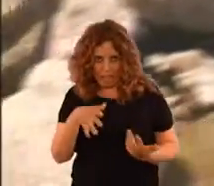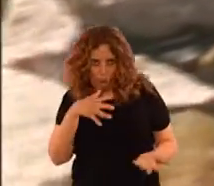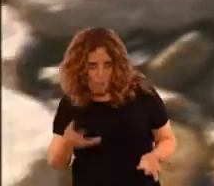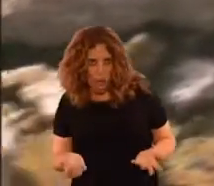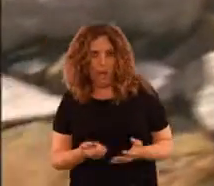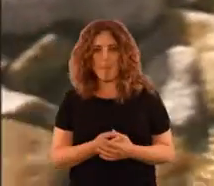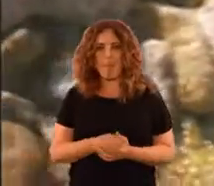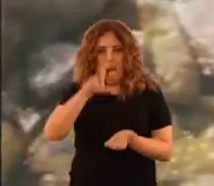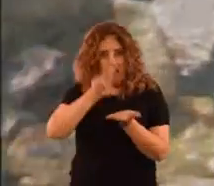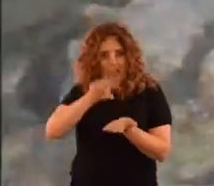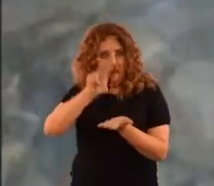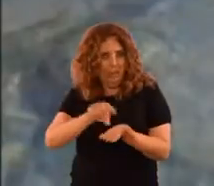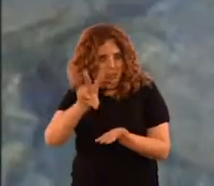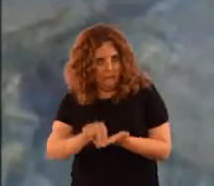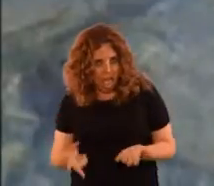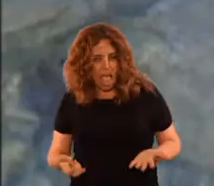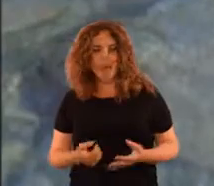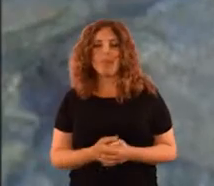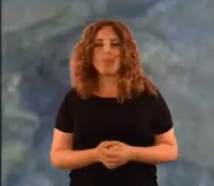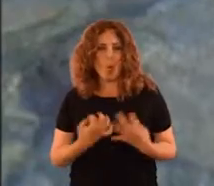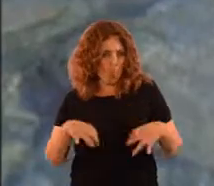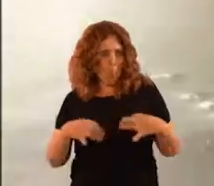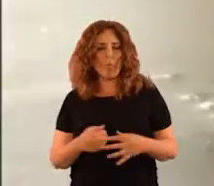agua, la rana común